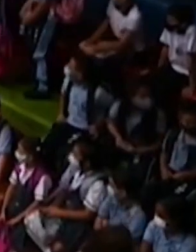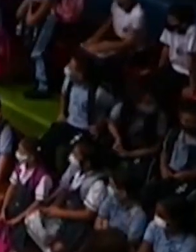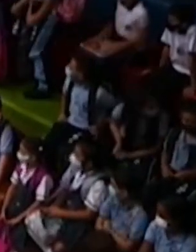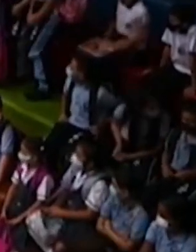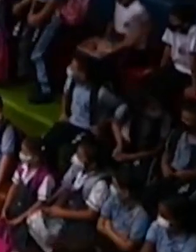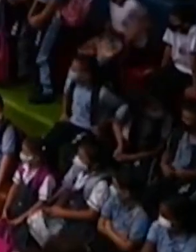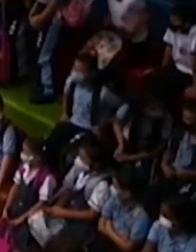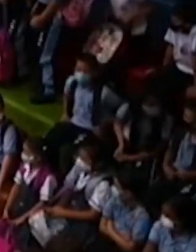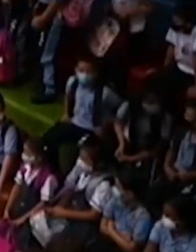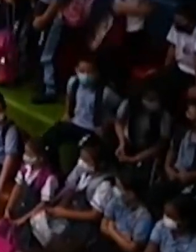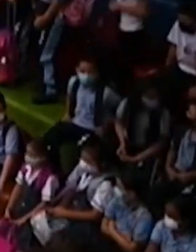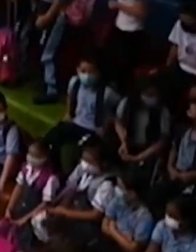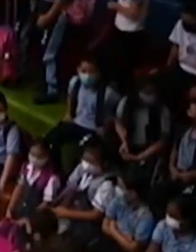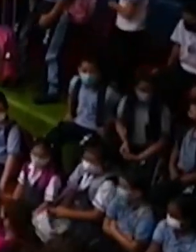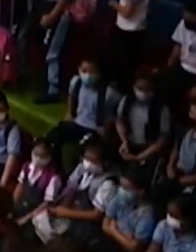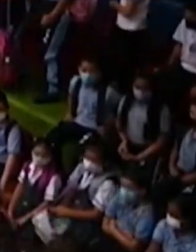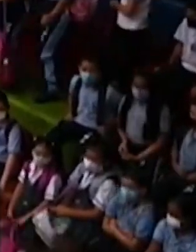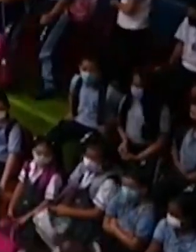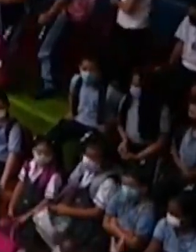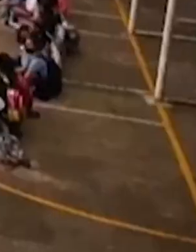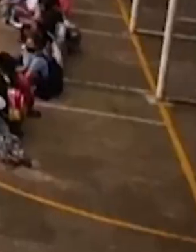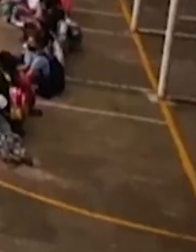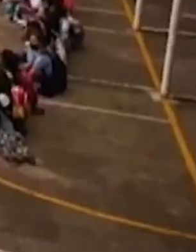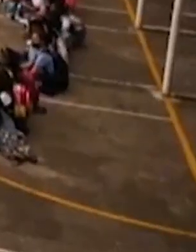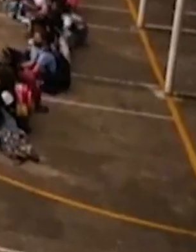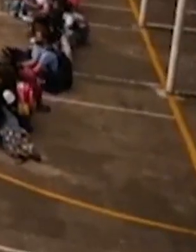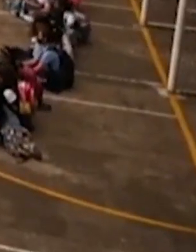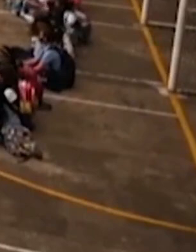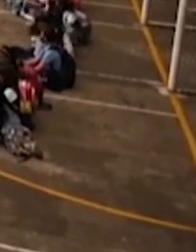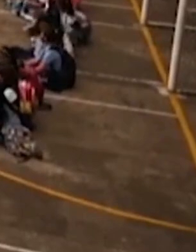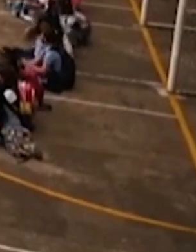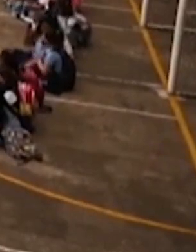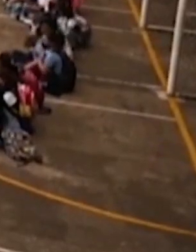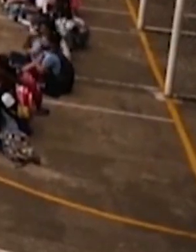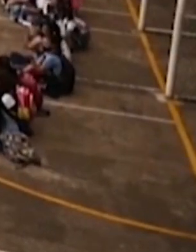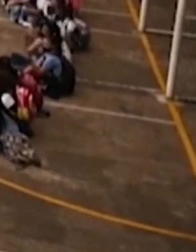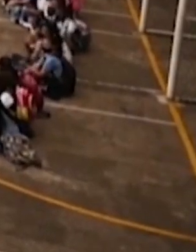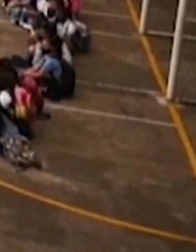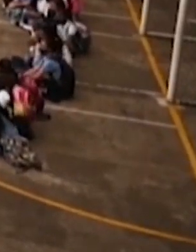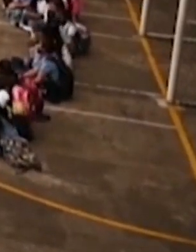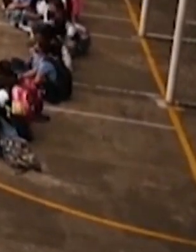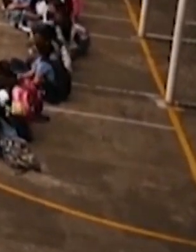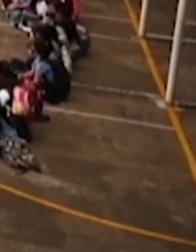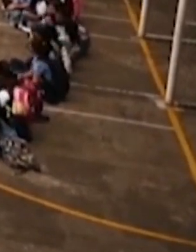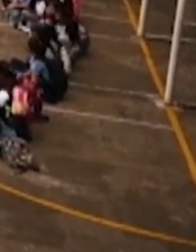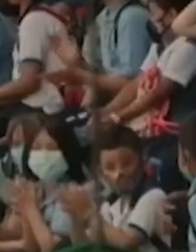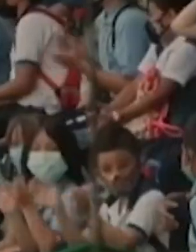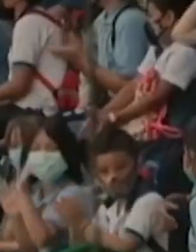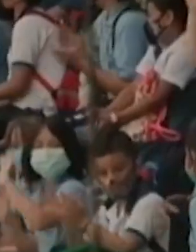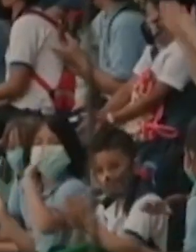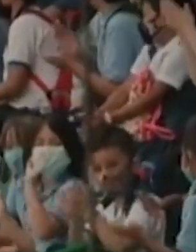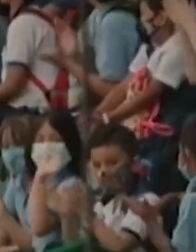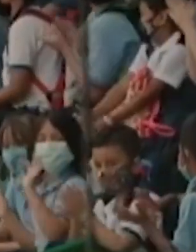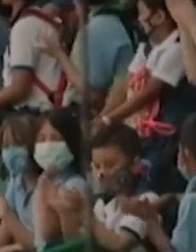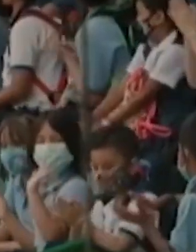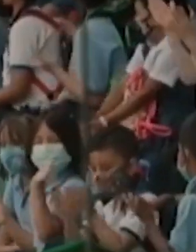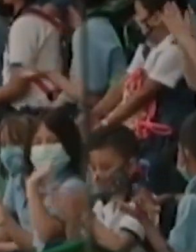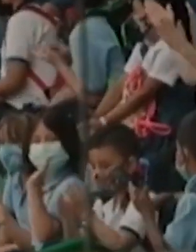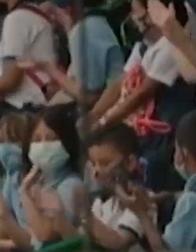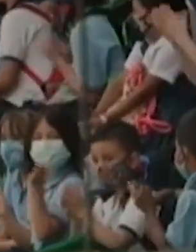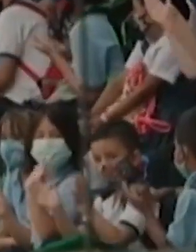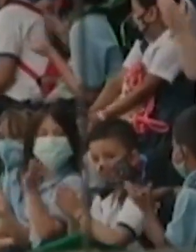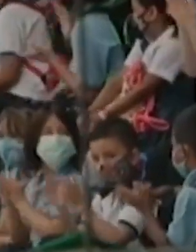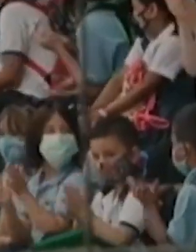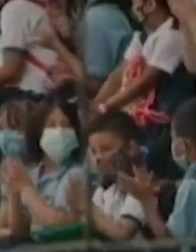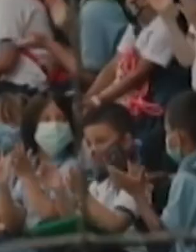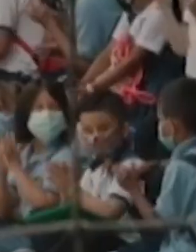públicos donde el documento es obligatorio. Las autoridades argumentaron que la educación es un servicio esencial y el gobierno no puede restringirlo